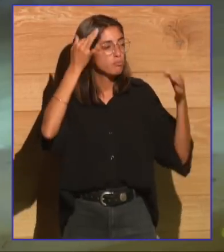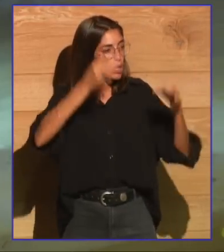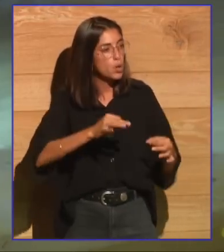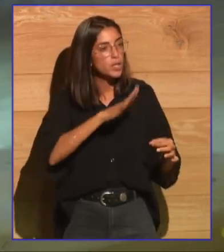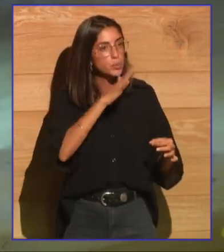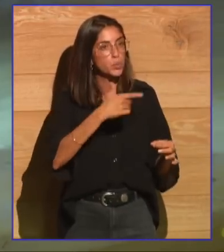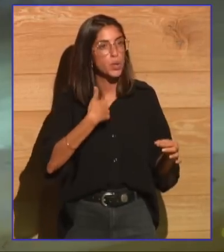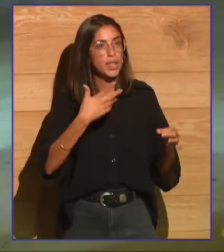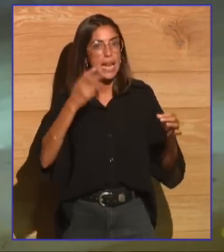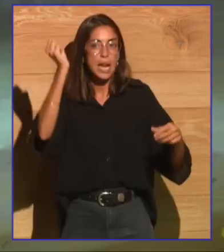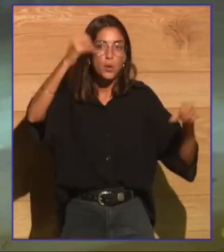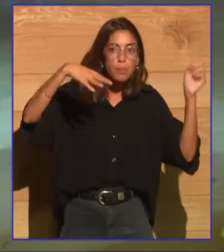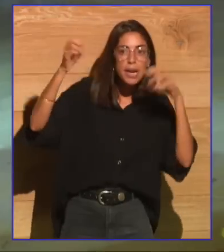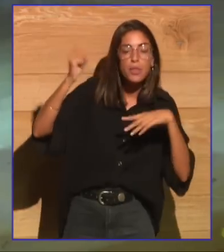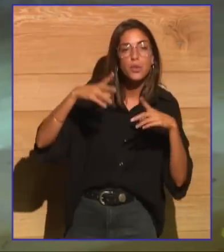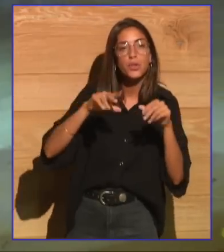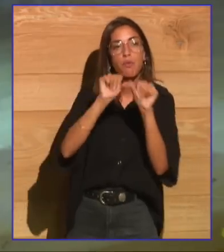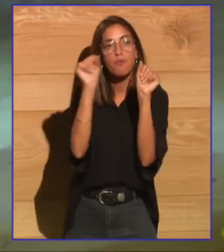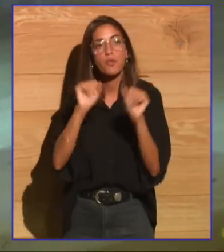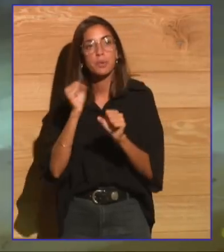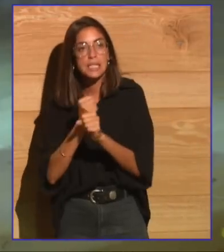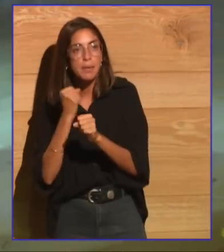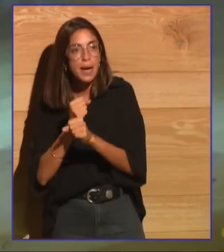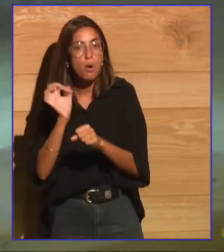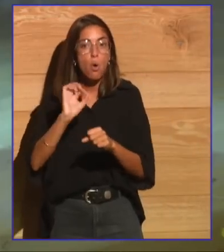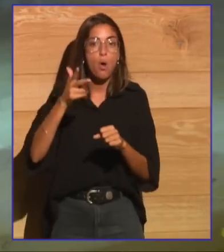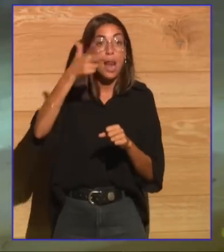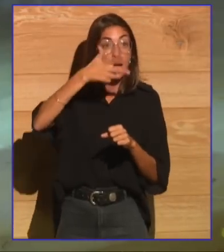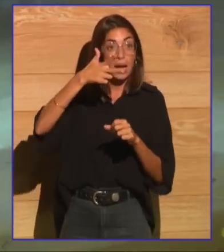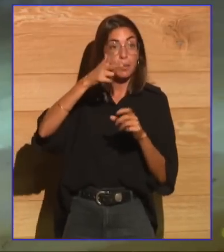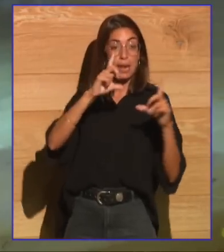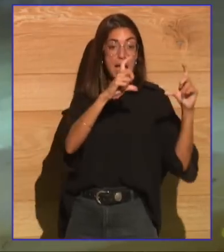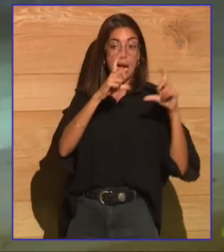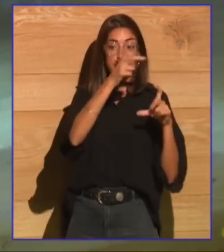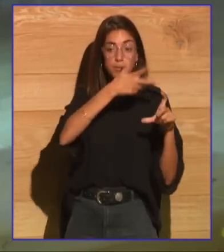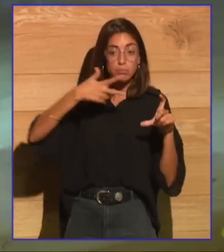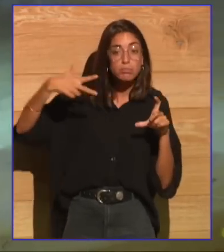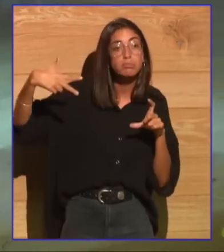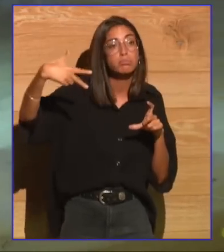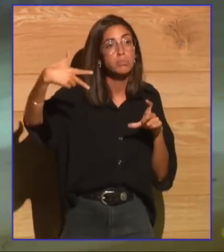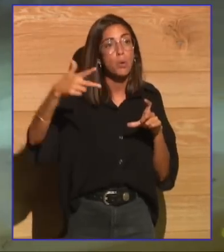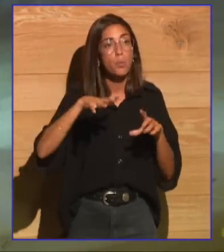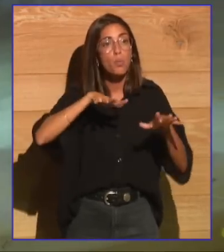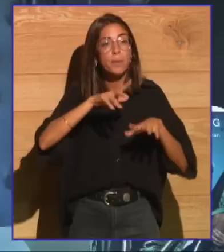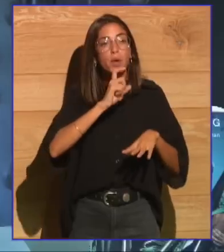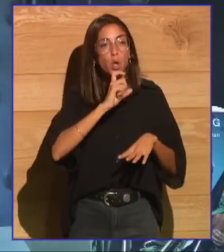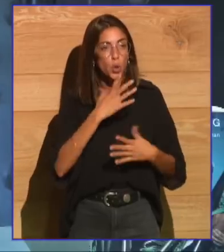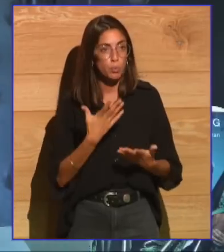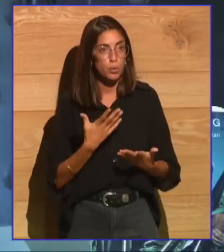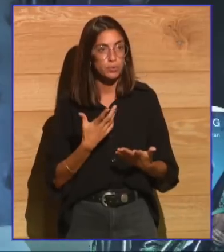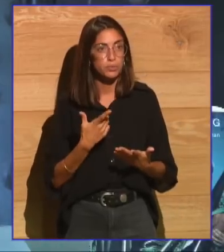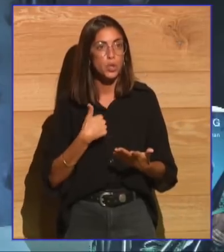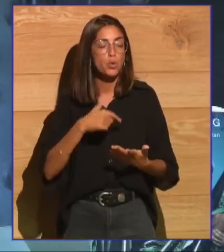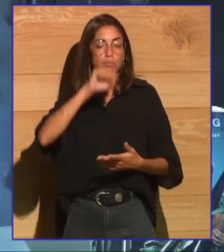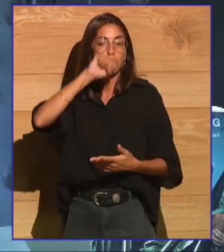manera en la que corta por la manera en la que trabajan la que mueve la cámara muchas veces que es como muy especial si yo no soy un gran